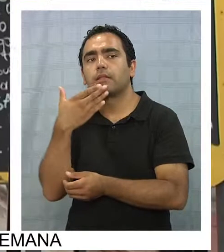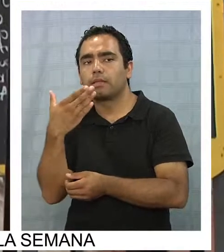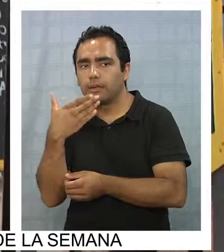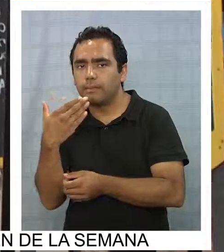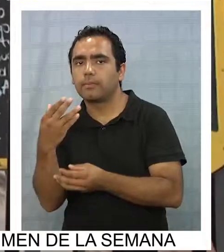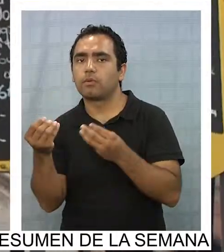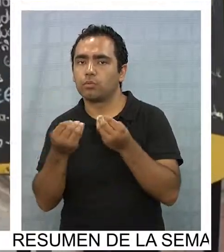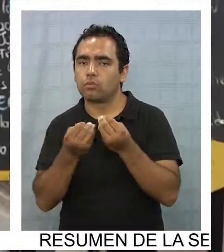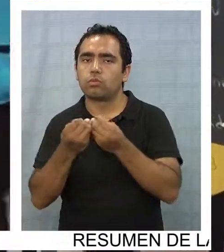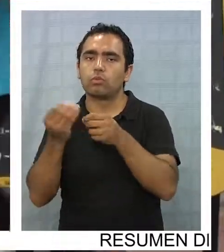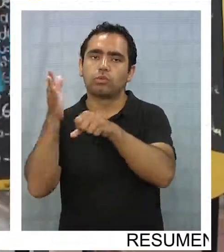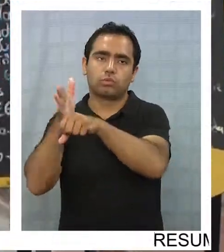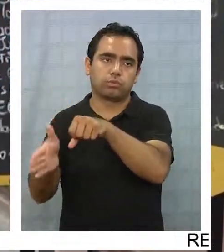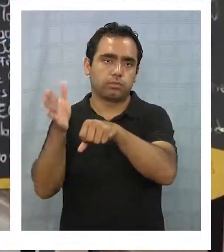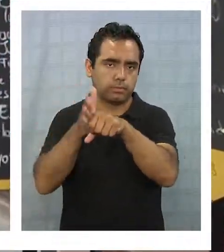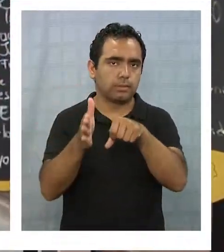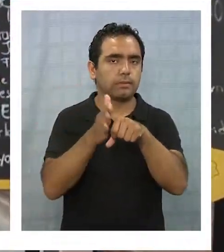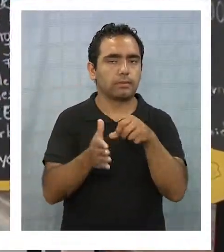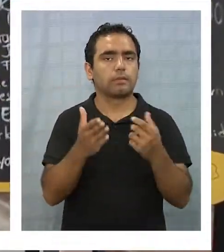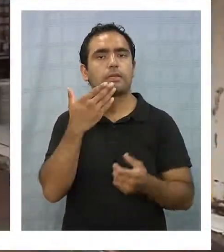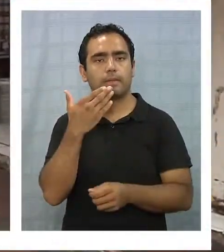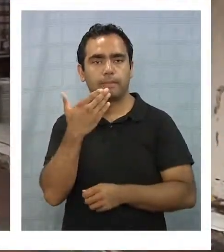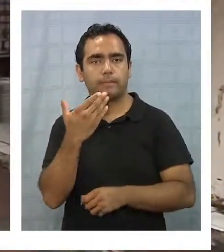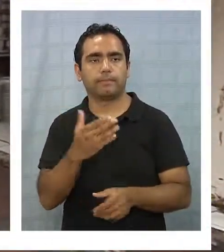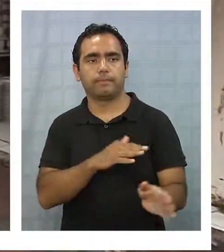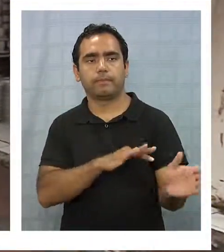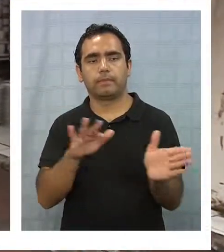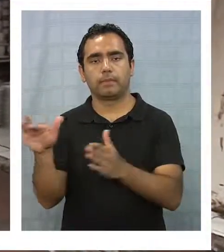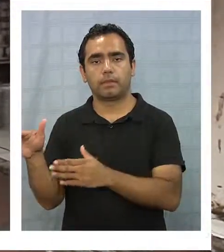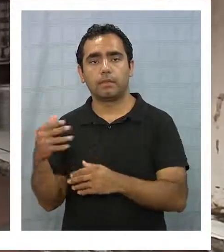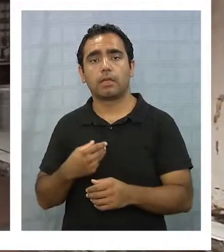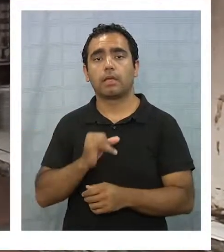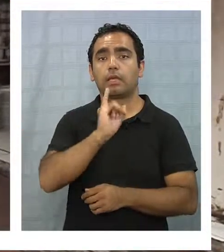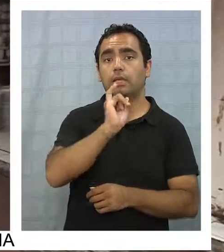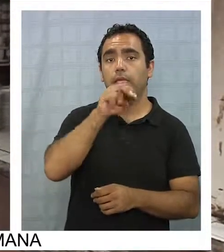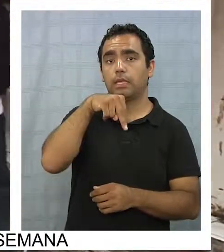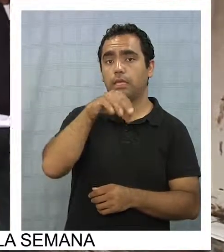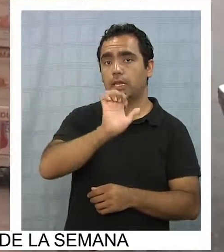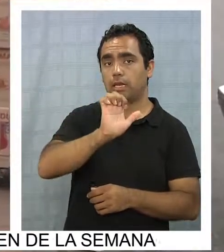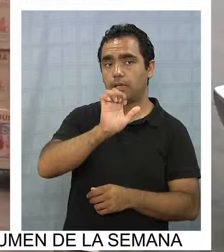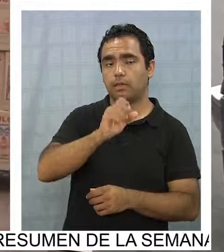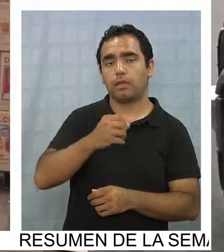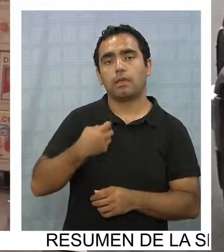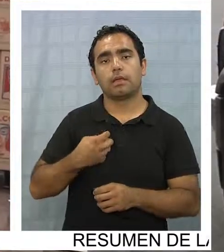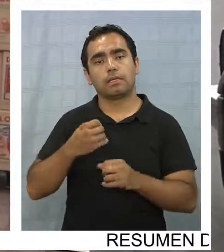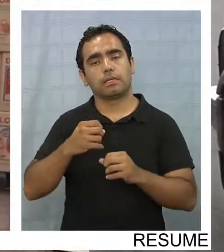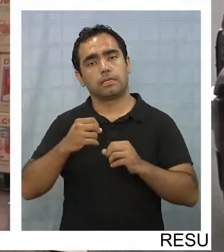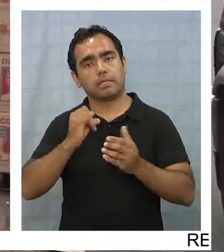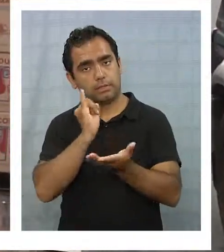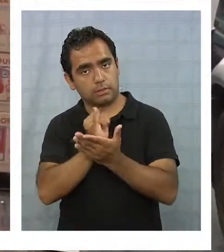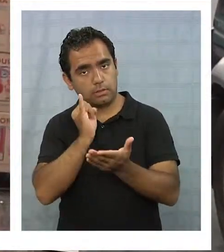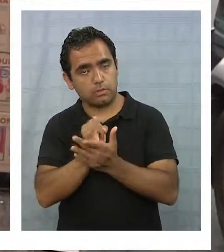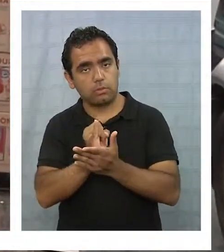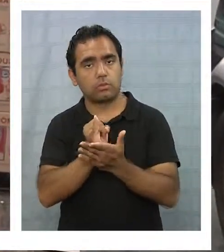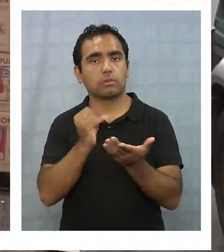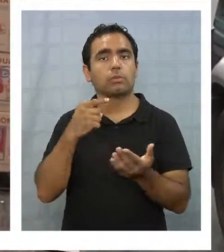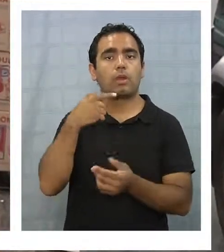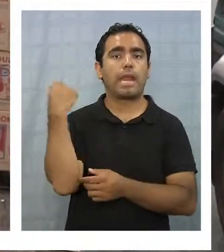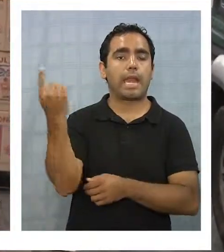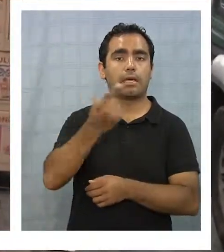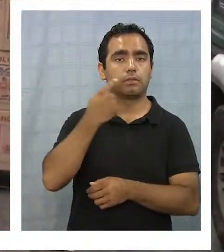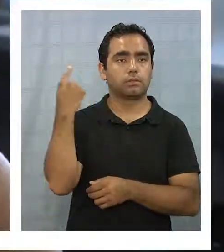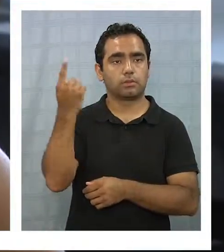han habido una disminución de la cantidad de empleados. Desde el INE, sin embargo, se hace notar que las cifras indican aspectos positivos en